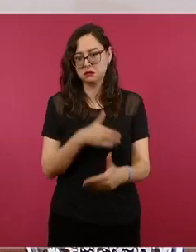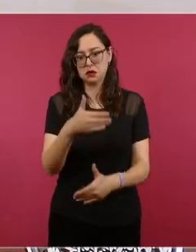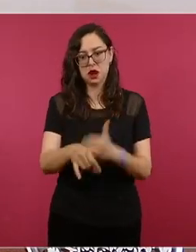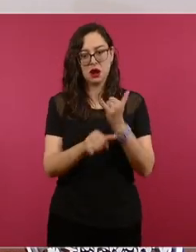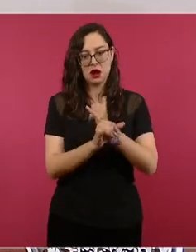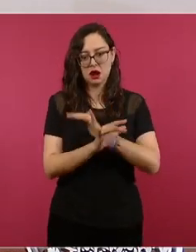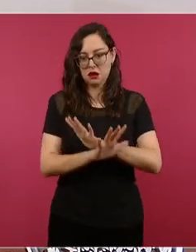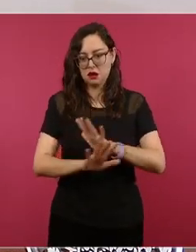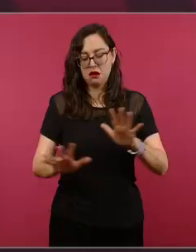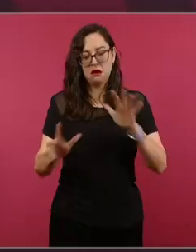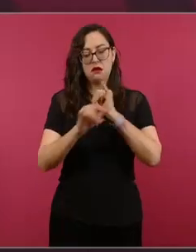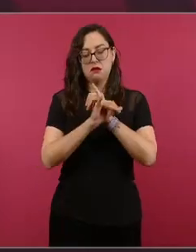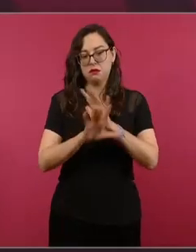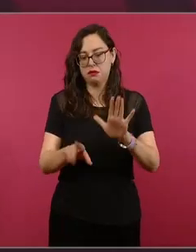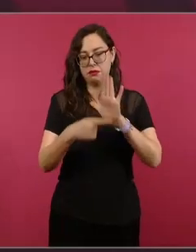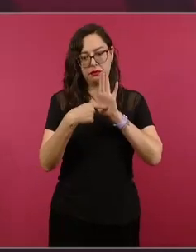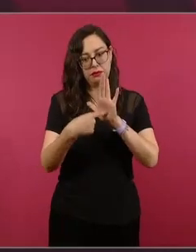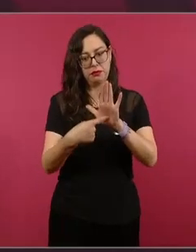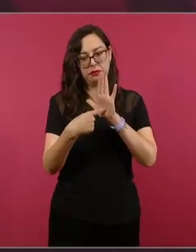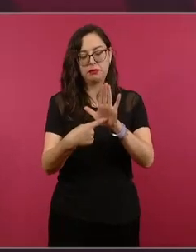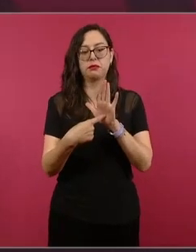informando de todo,